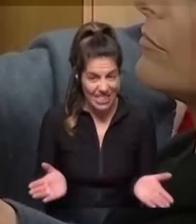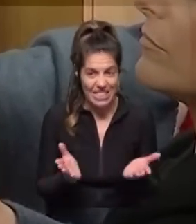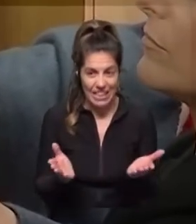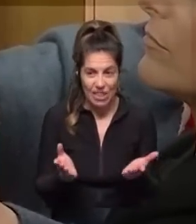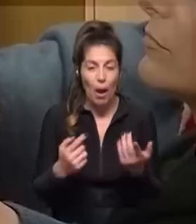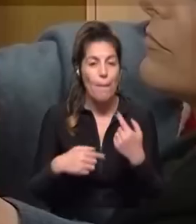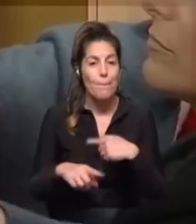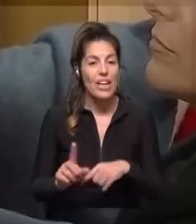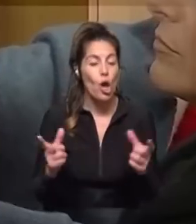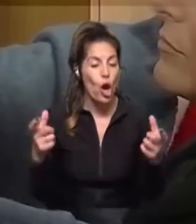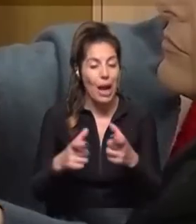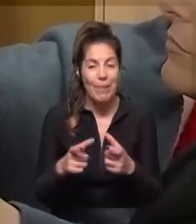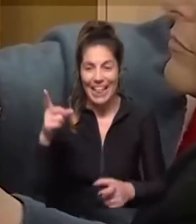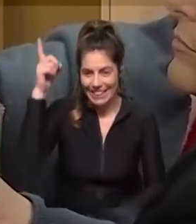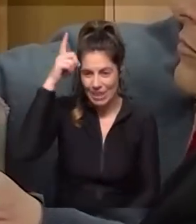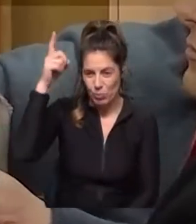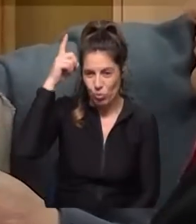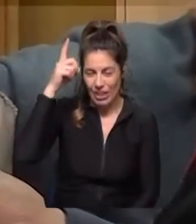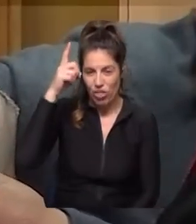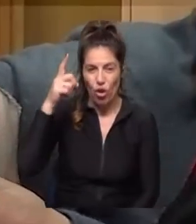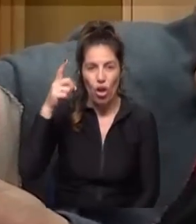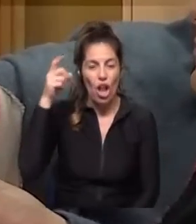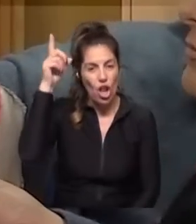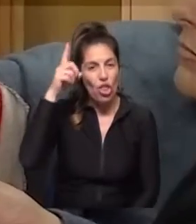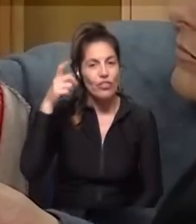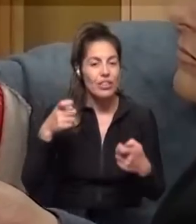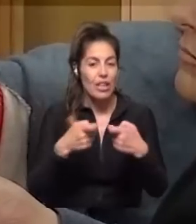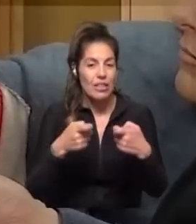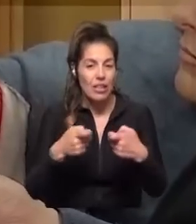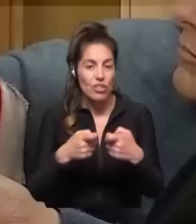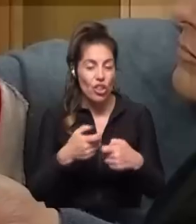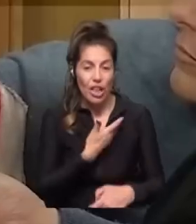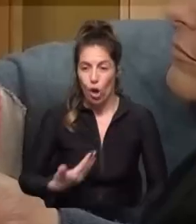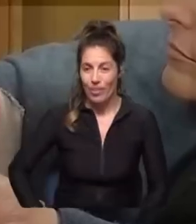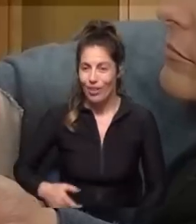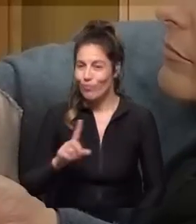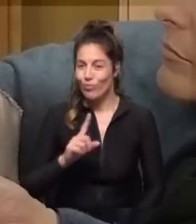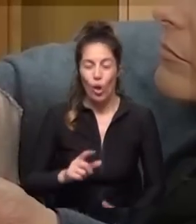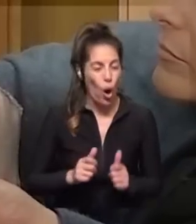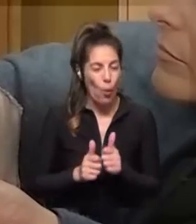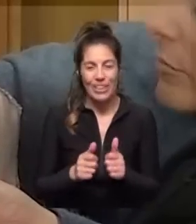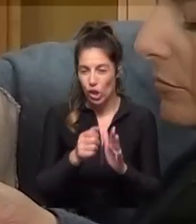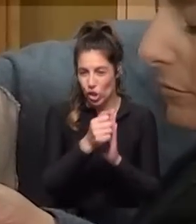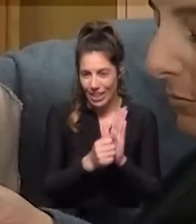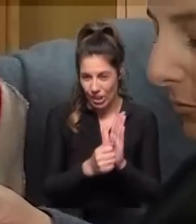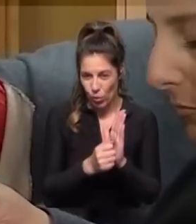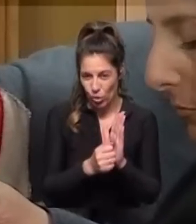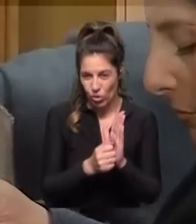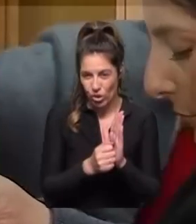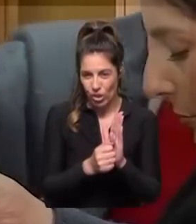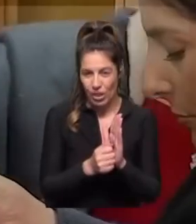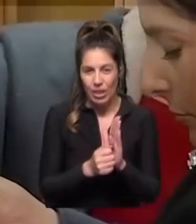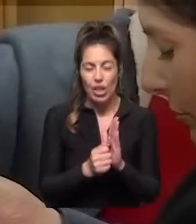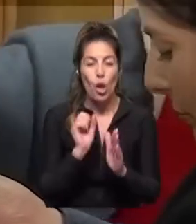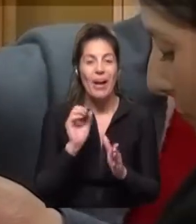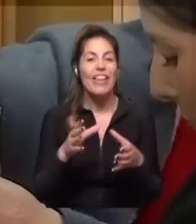en la cámara de diputados los legisladores de la coalición de gobierno no acompañaron estos artículos y los remitieron